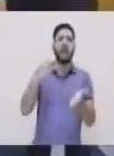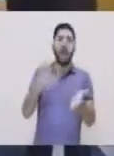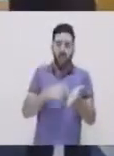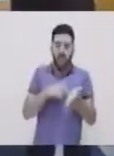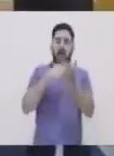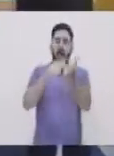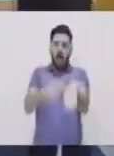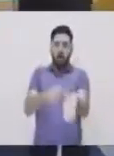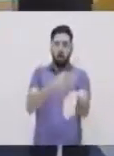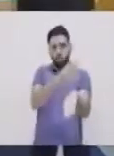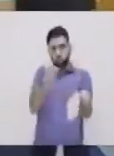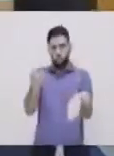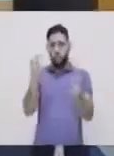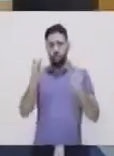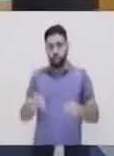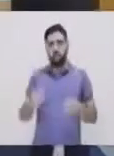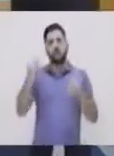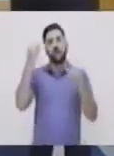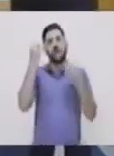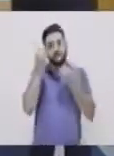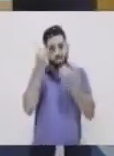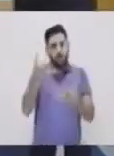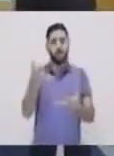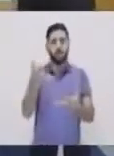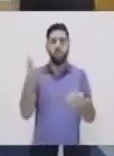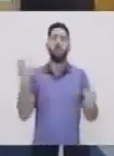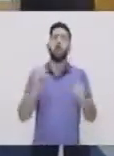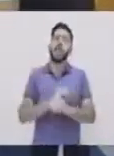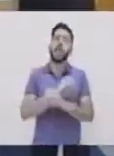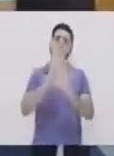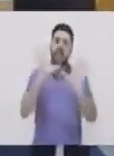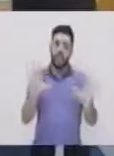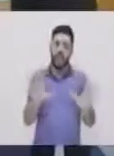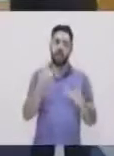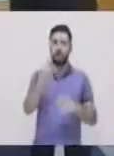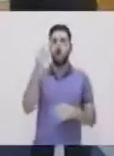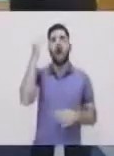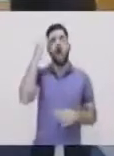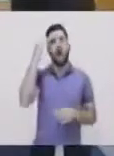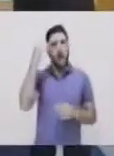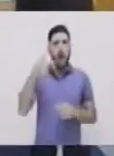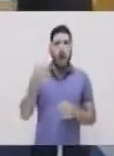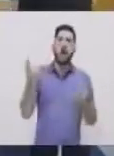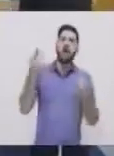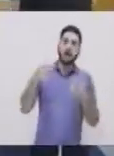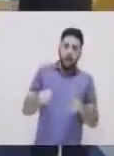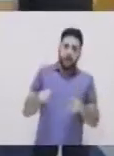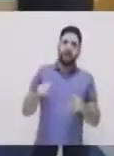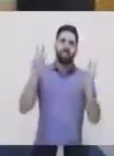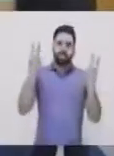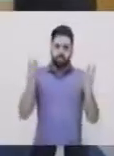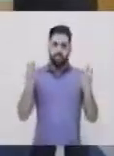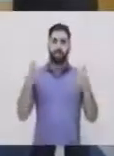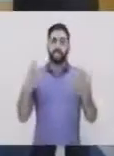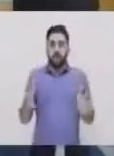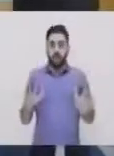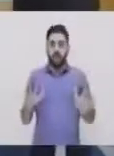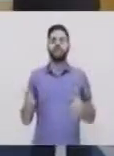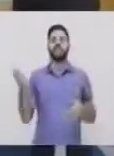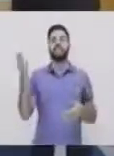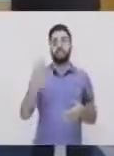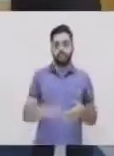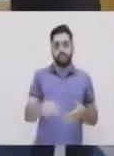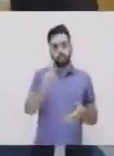a la gente todos esos datos de manera ordenada para que ellos entiendan ese suceso, ese hecho. Luego describir qué es lo que